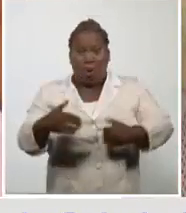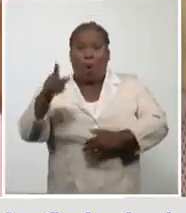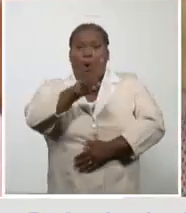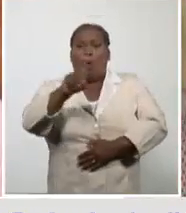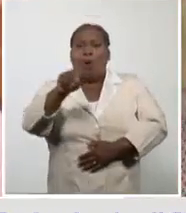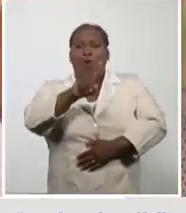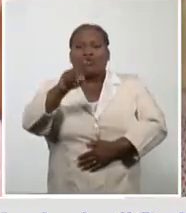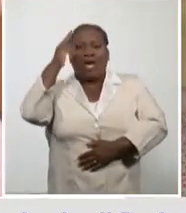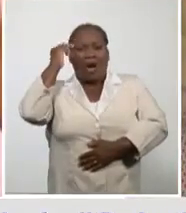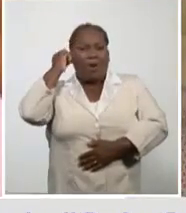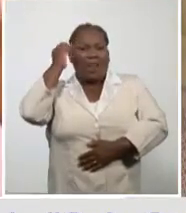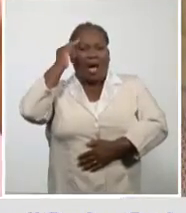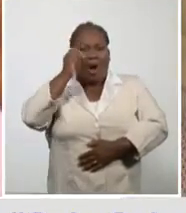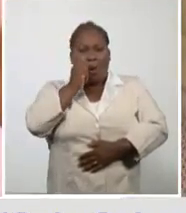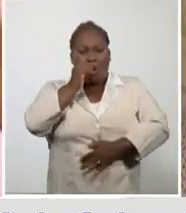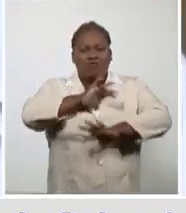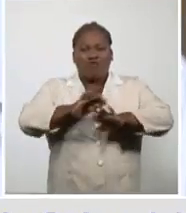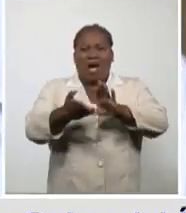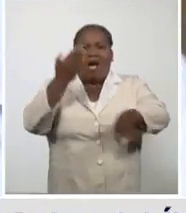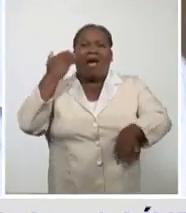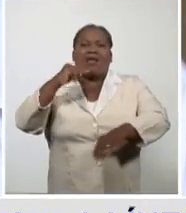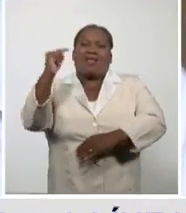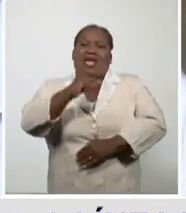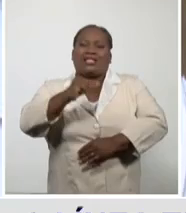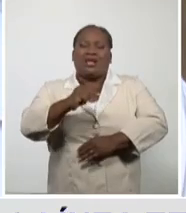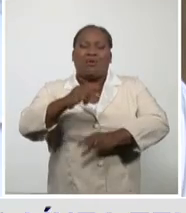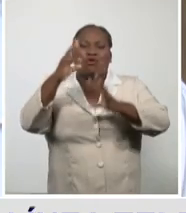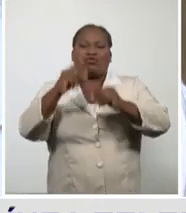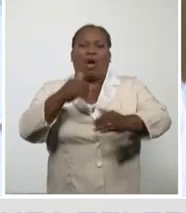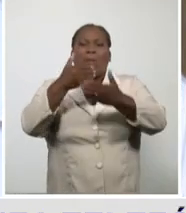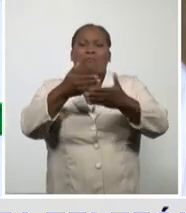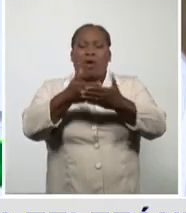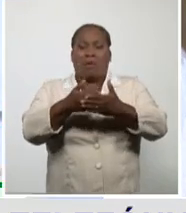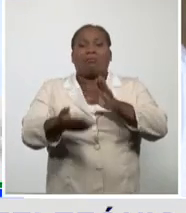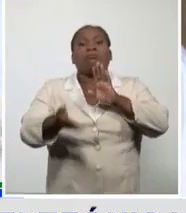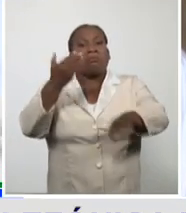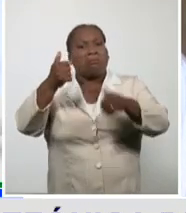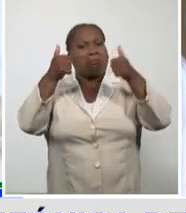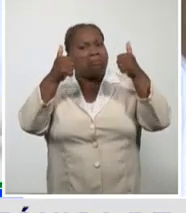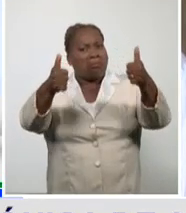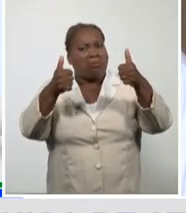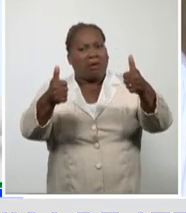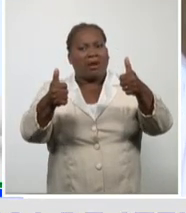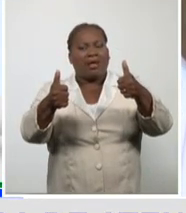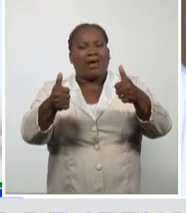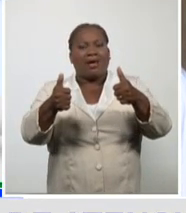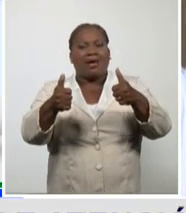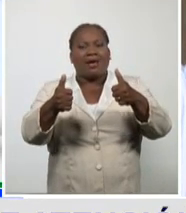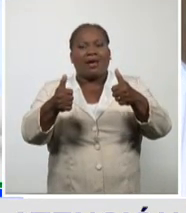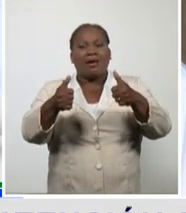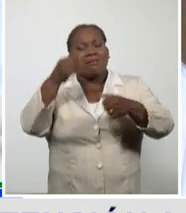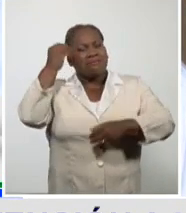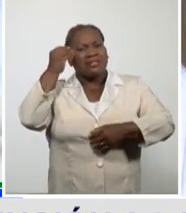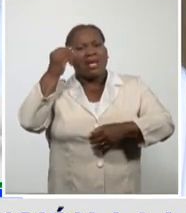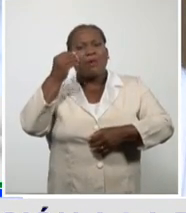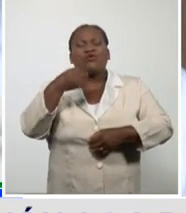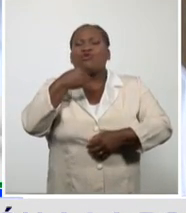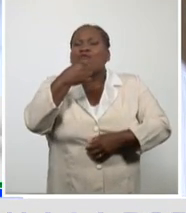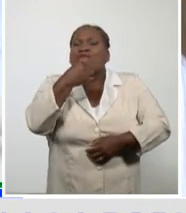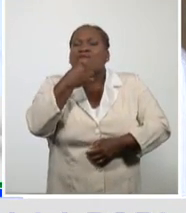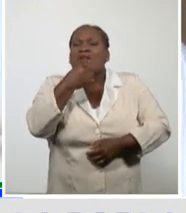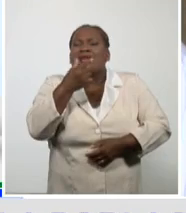recibieron el alta con carga viral negativa. La evolución de los pacientes ha sido buena, ¿entiendes? Si tenemos en cuenta que son ancianitos de